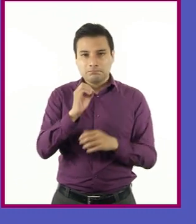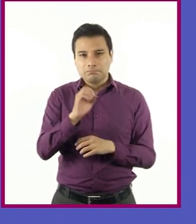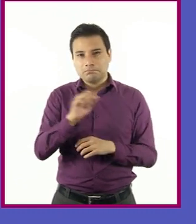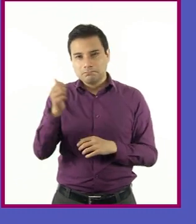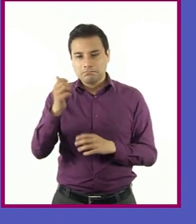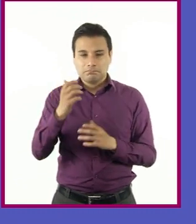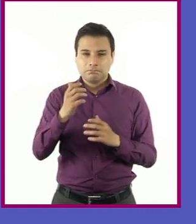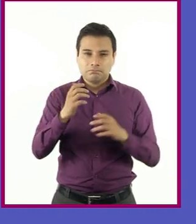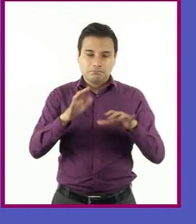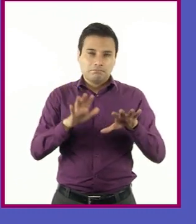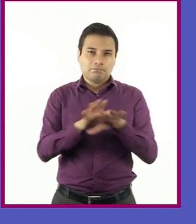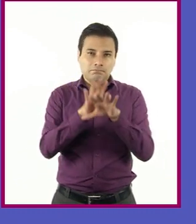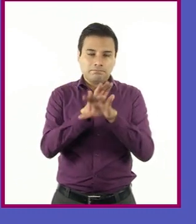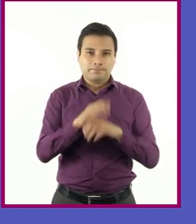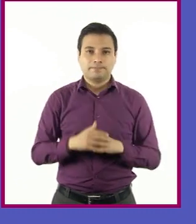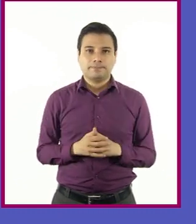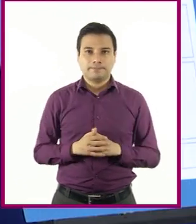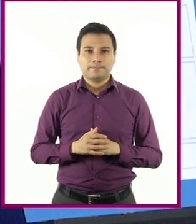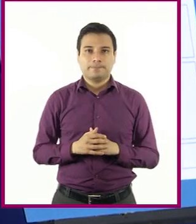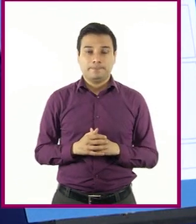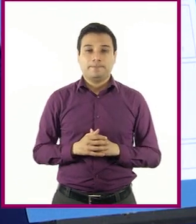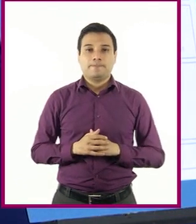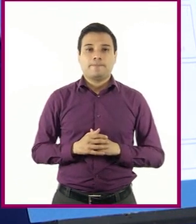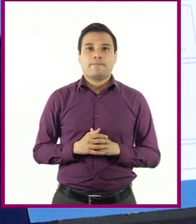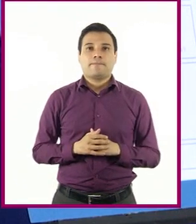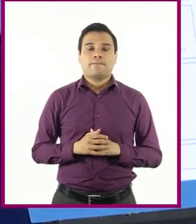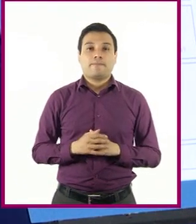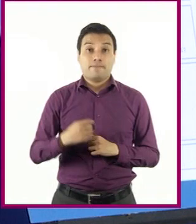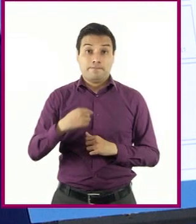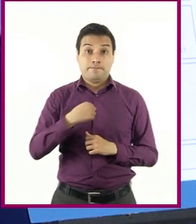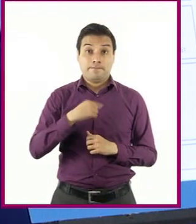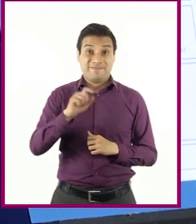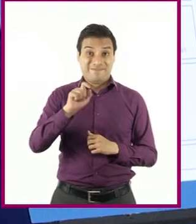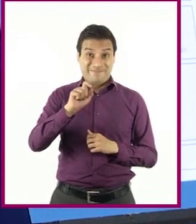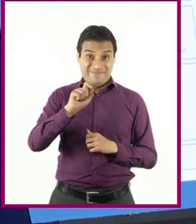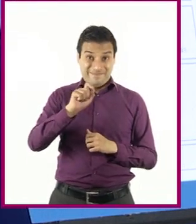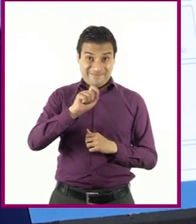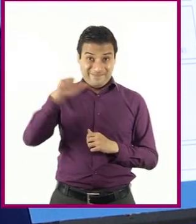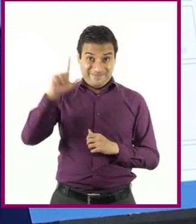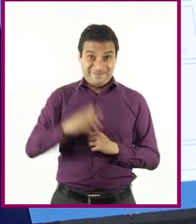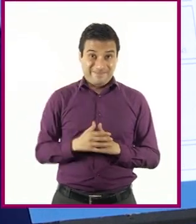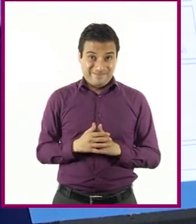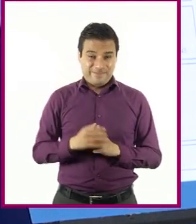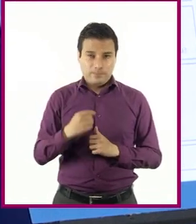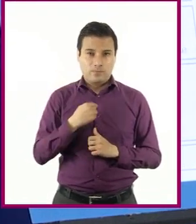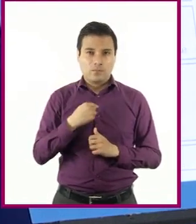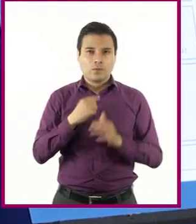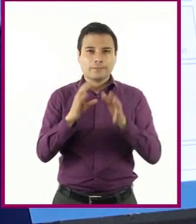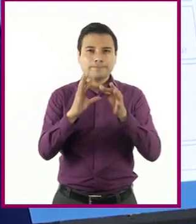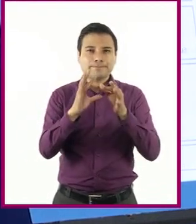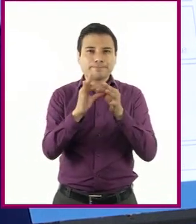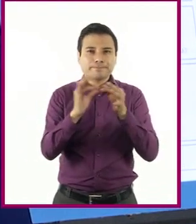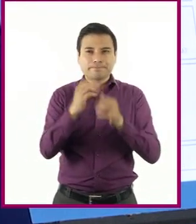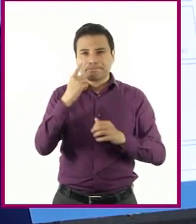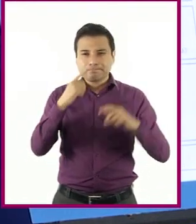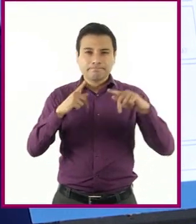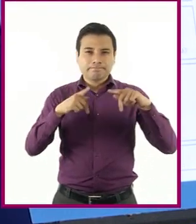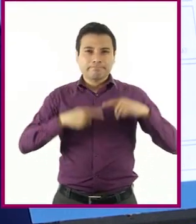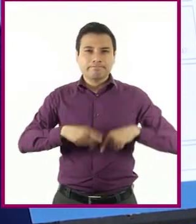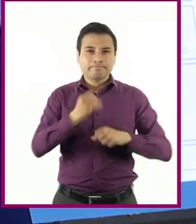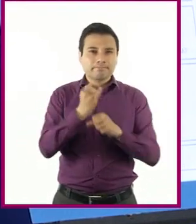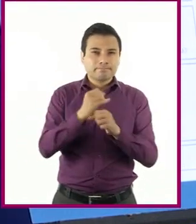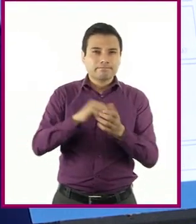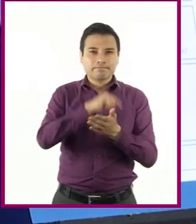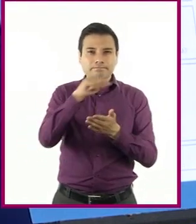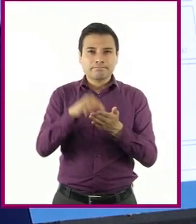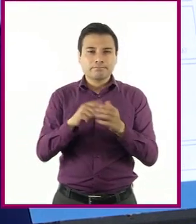otra. En el sistema profesional, solo mandamos las indicaciones de cómo se debe colorear cada personaje y espacio,